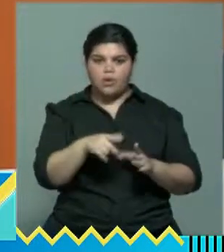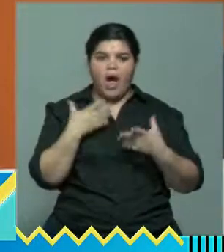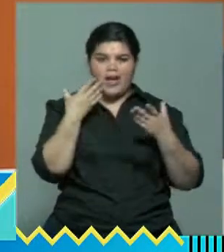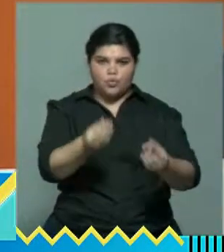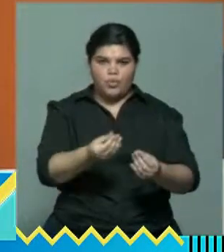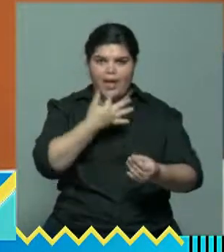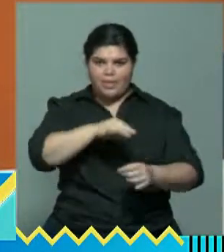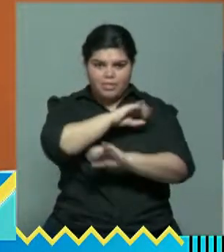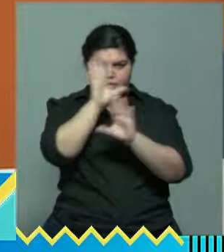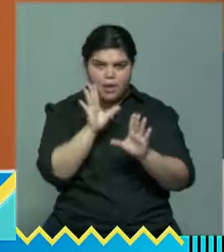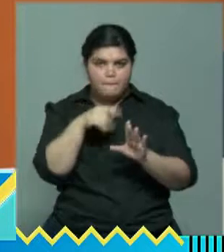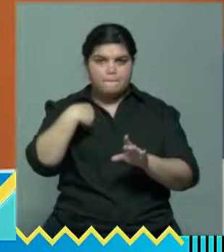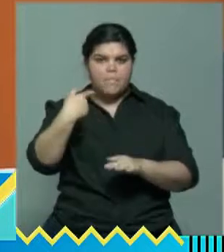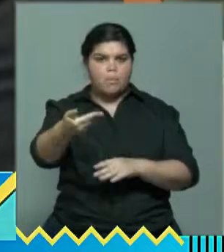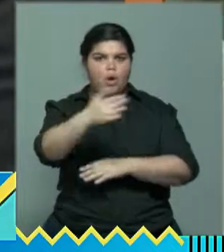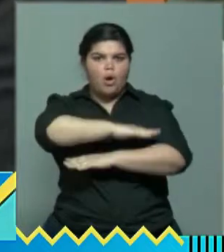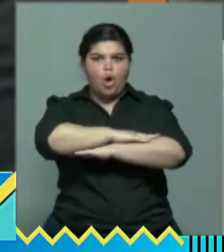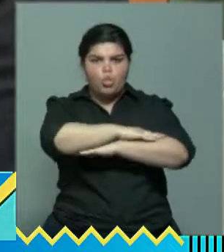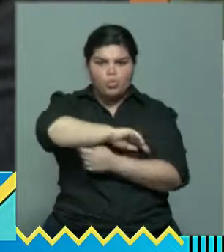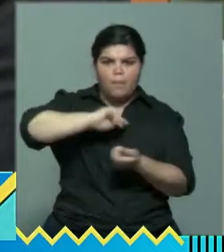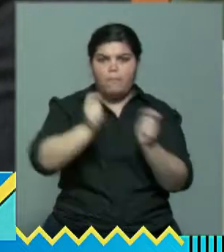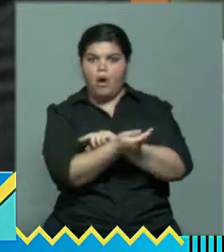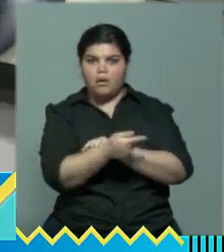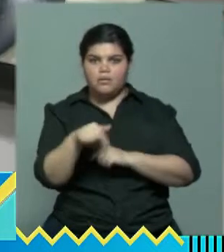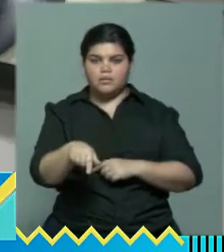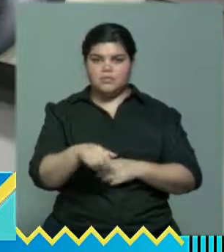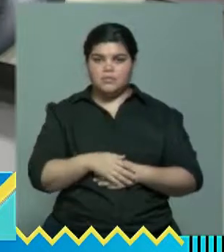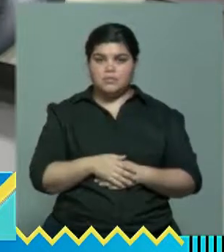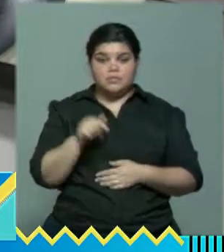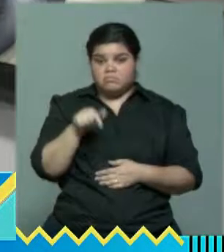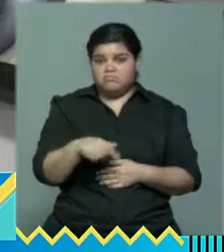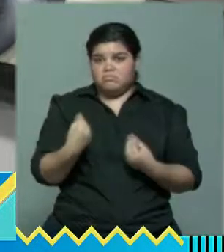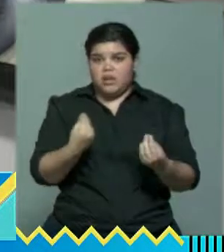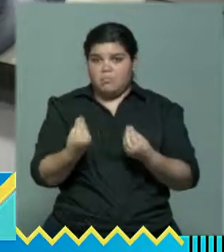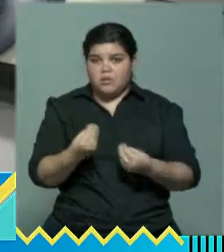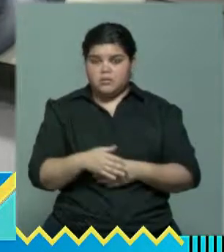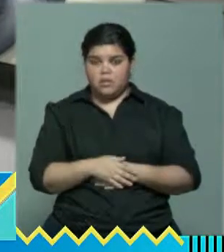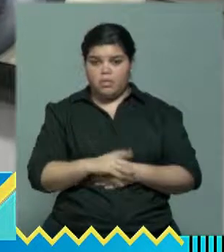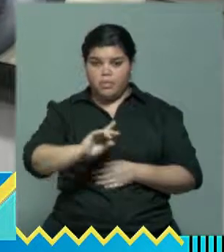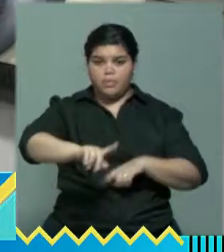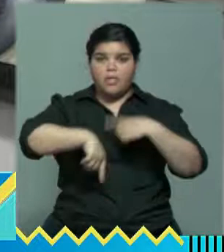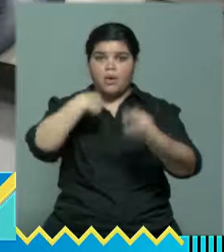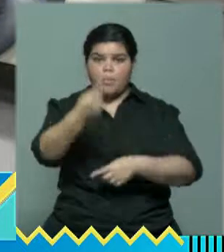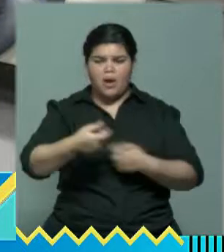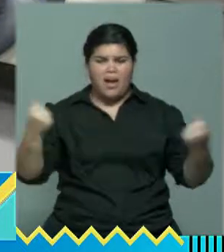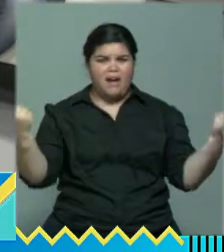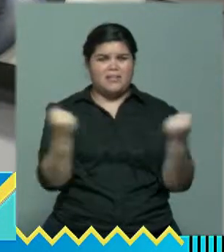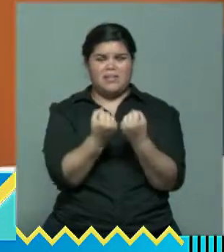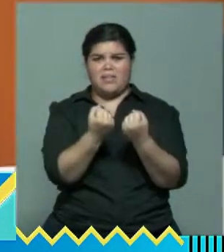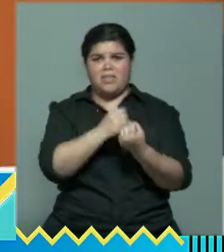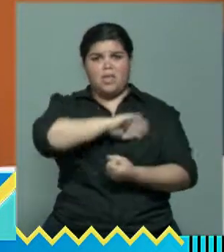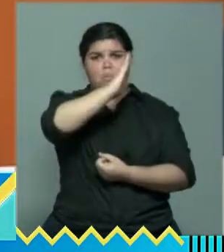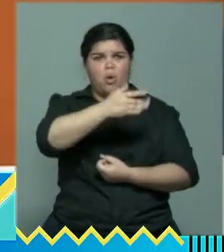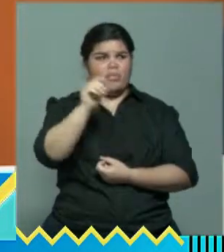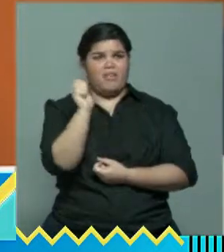no puede modificar las conductas de las personas de un día para el otro. Y sin embargo, al poco tiempo tuvimos unos accidentes trágicos en alta montaña